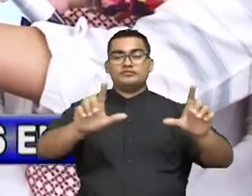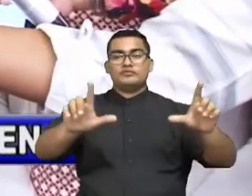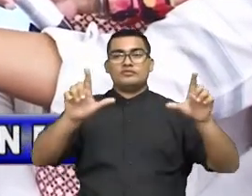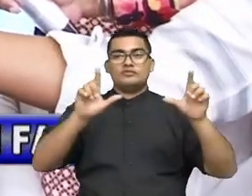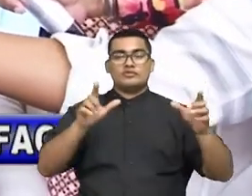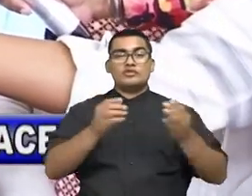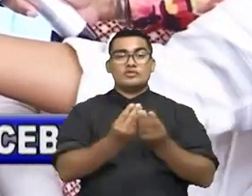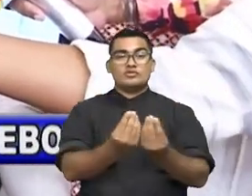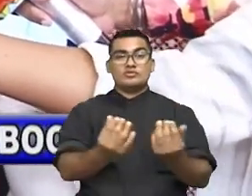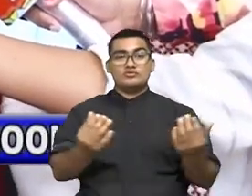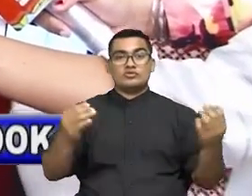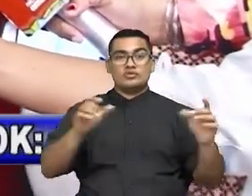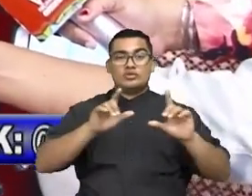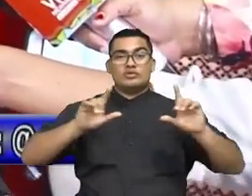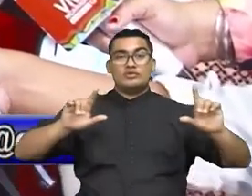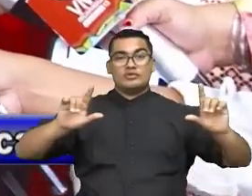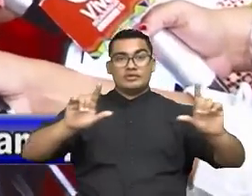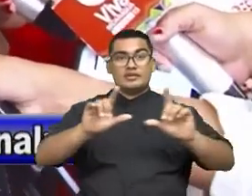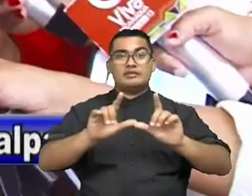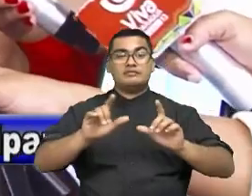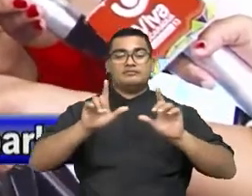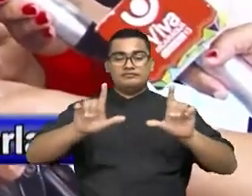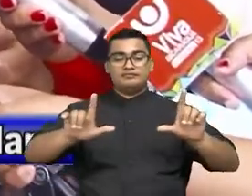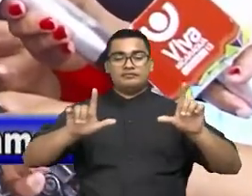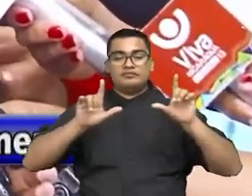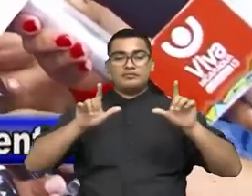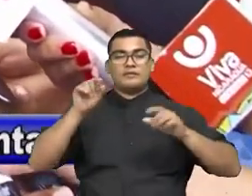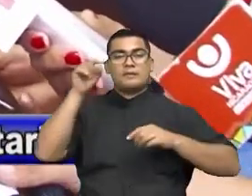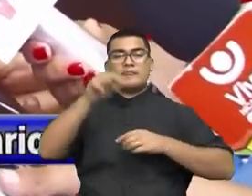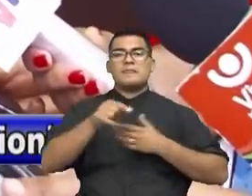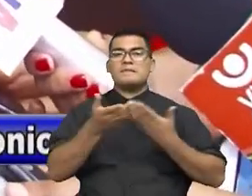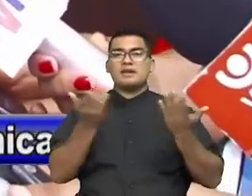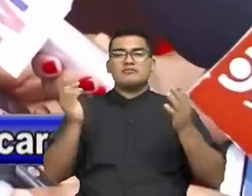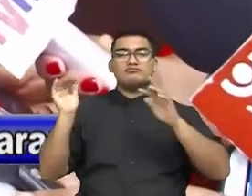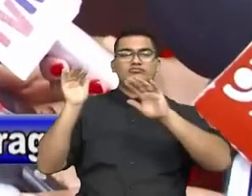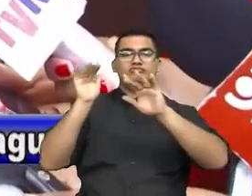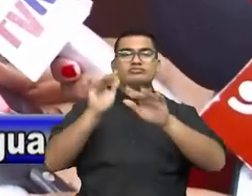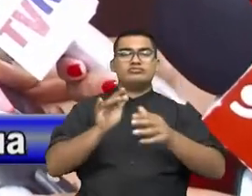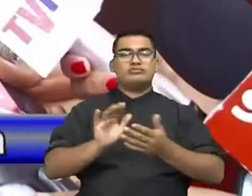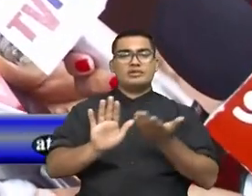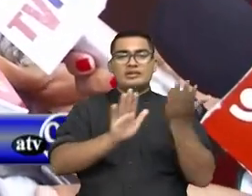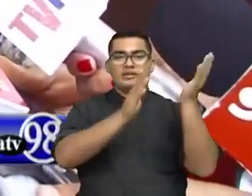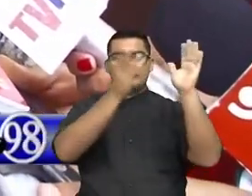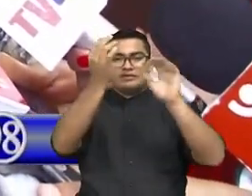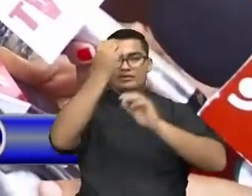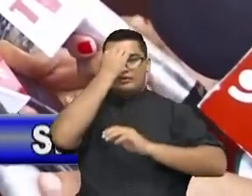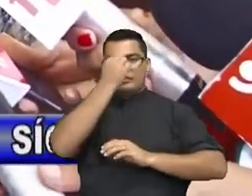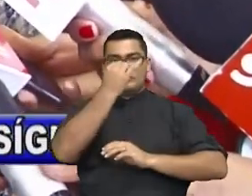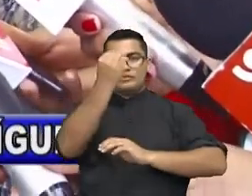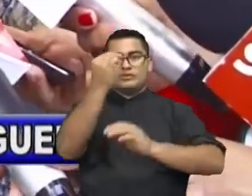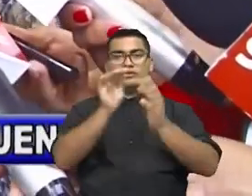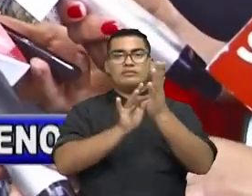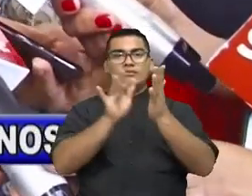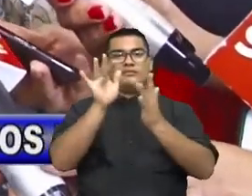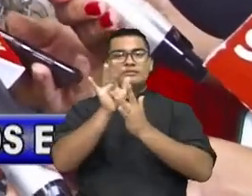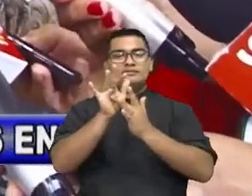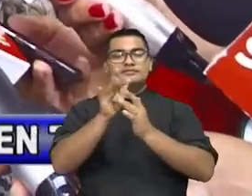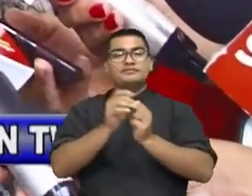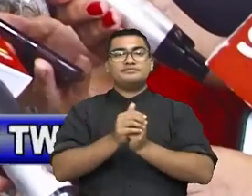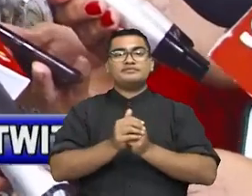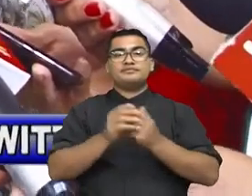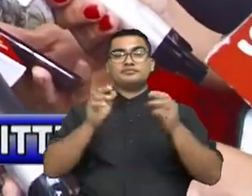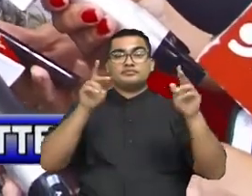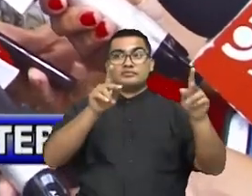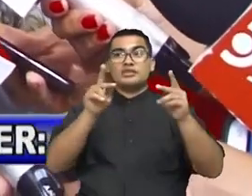templos donde se alaba, se glorifica el nombre del Señor, donde se reúne gente